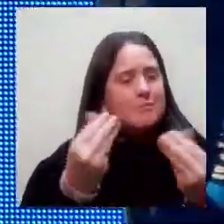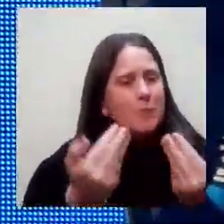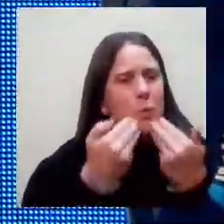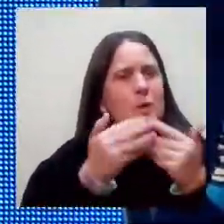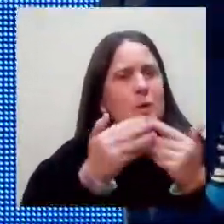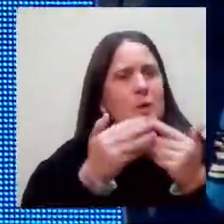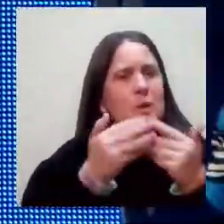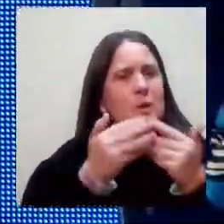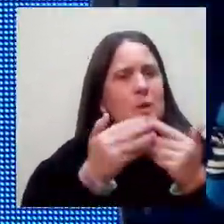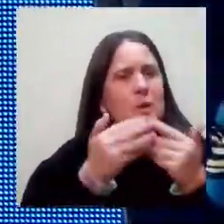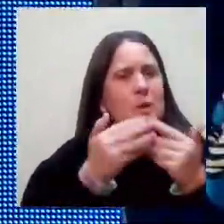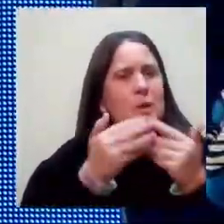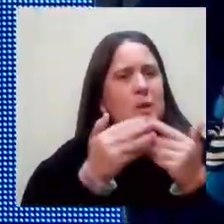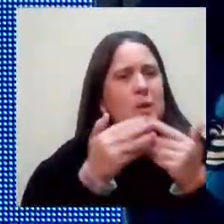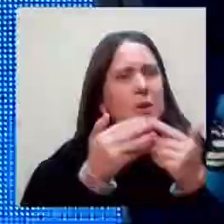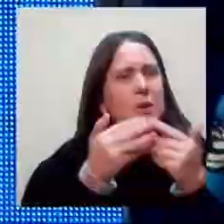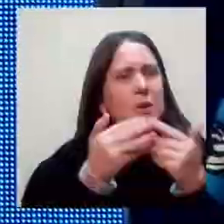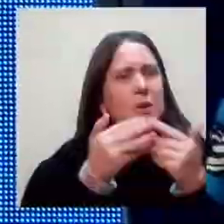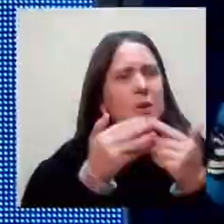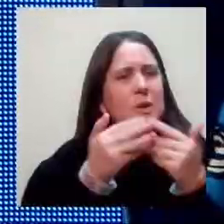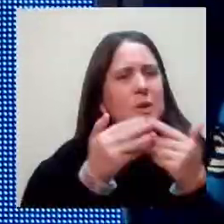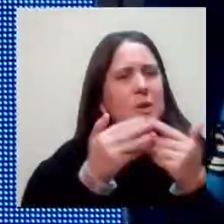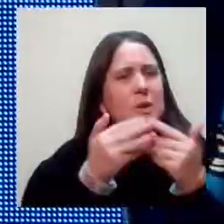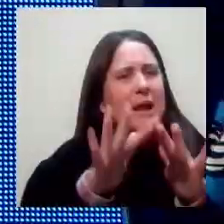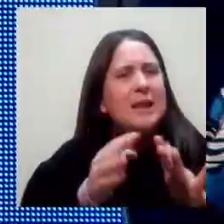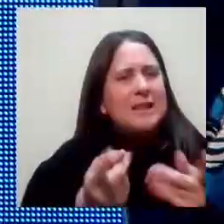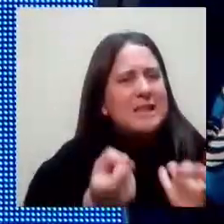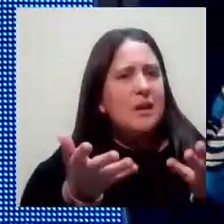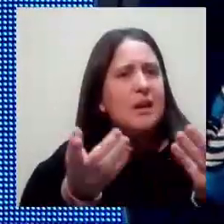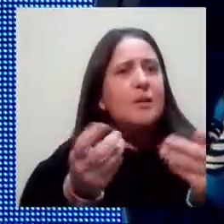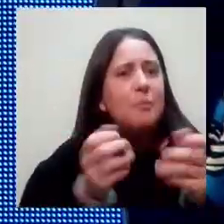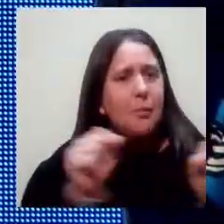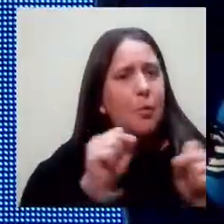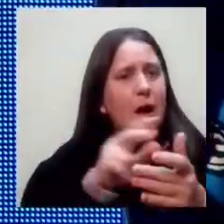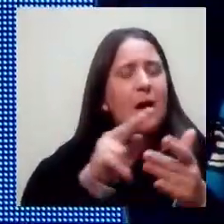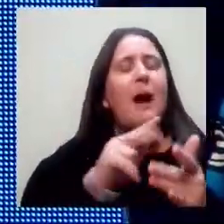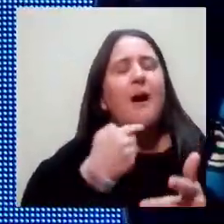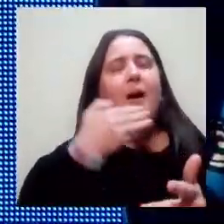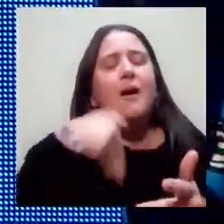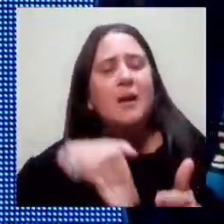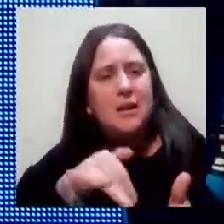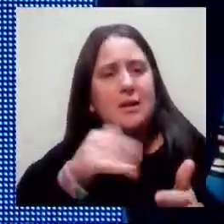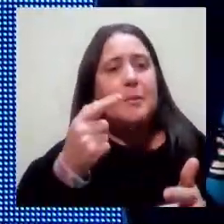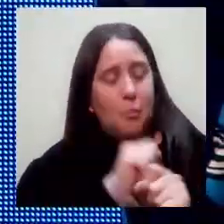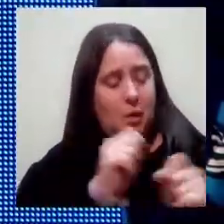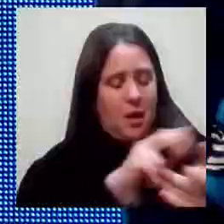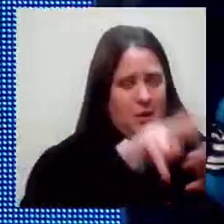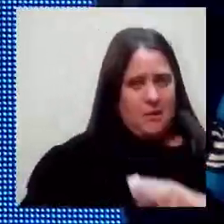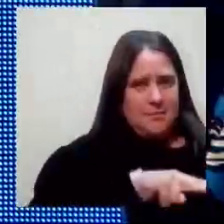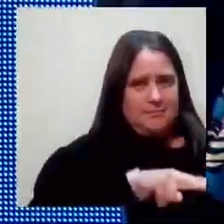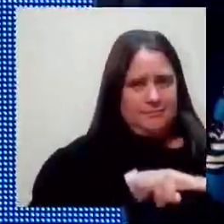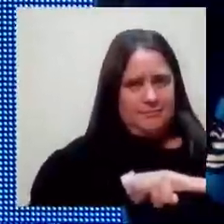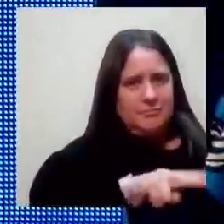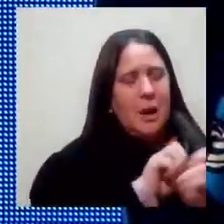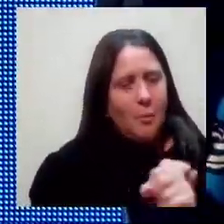necesitamos hacer, necesitamos que todos los niños puedan decodificar para poder leer, para